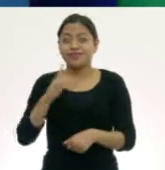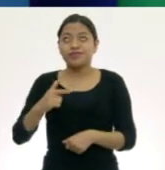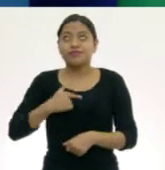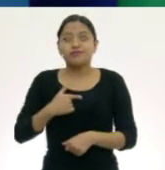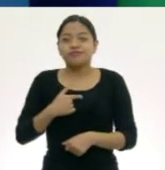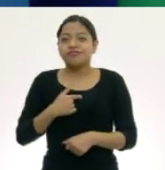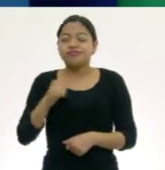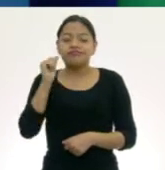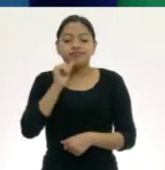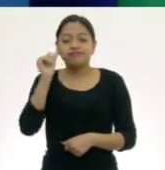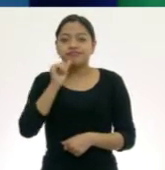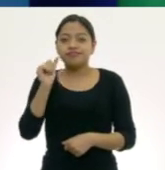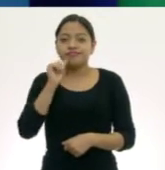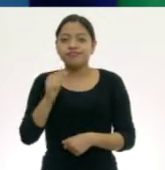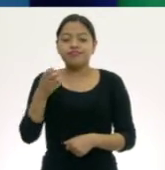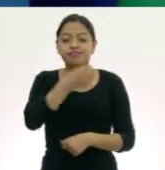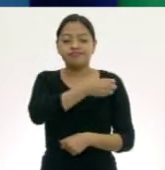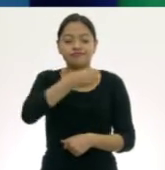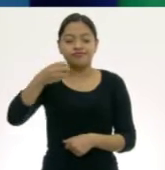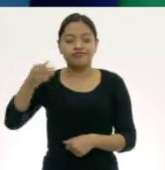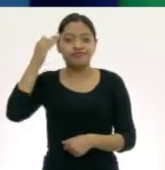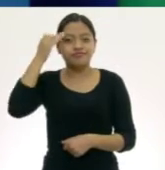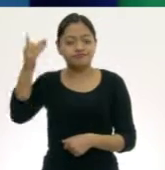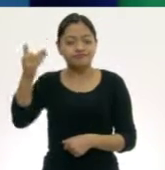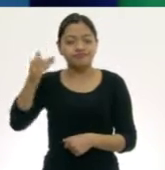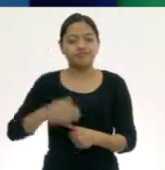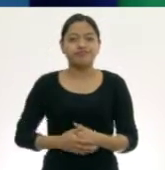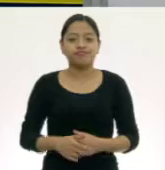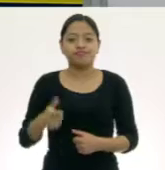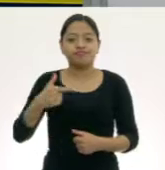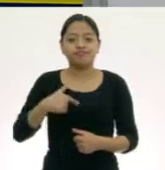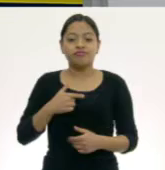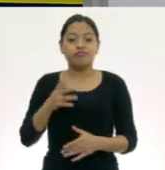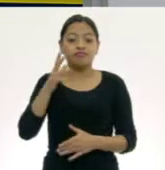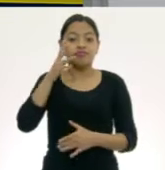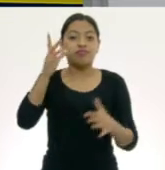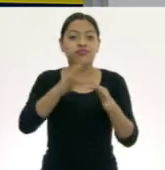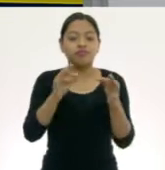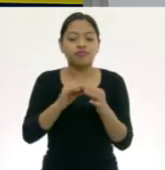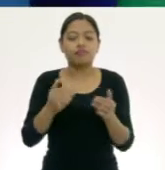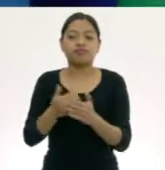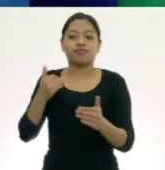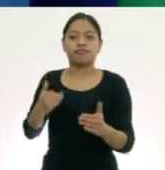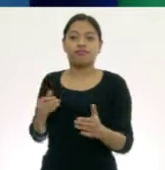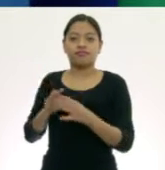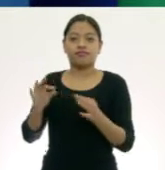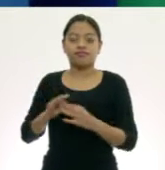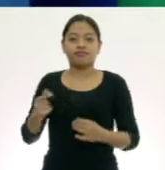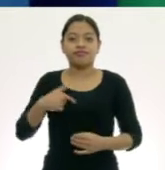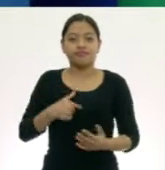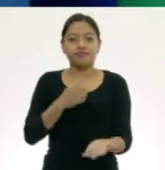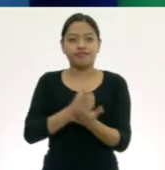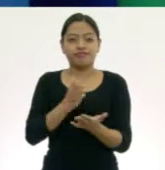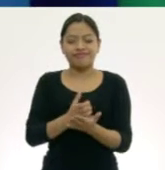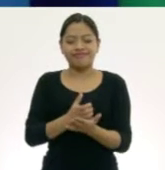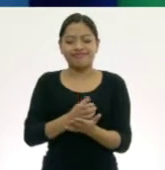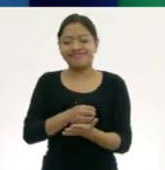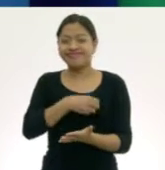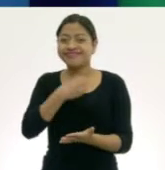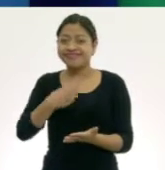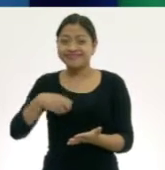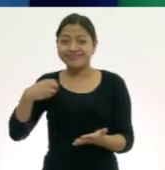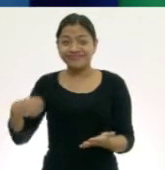me ocupa todos los días es la del orden cronológico. Voy y vengo. Como tengo mis apuntes, por momentos soy un poco desordenada